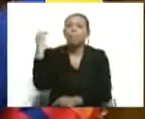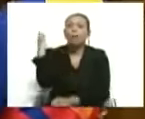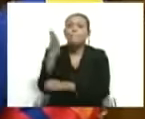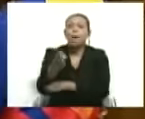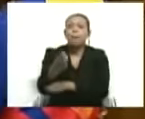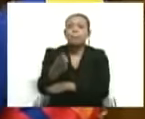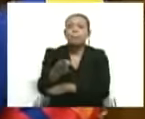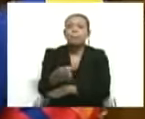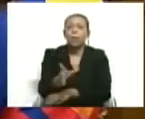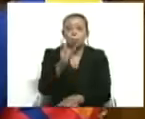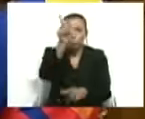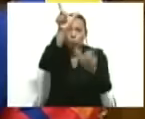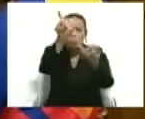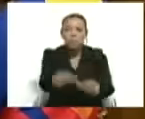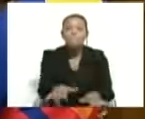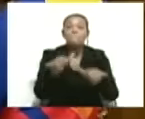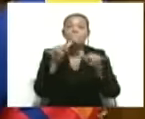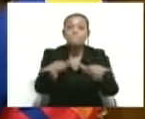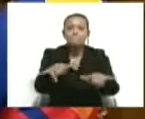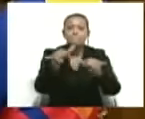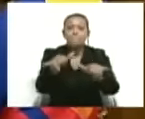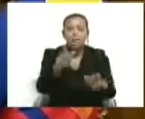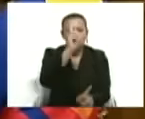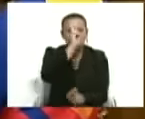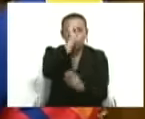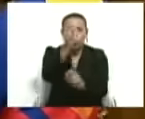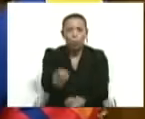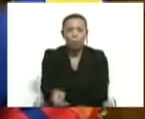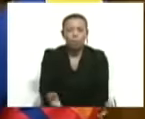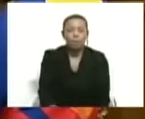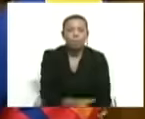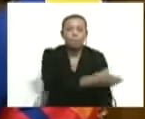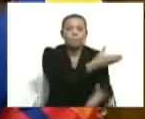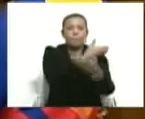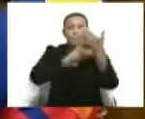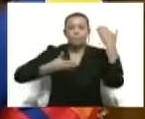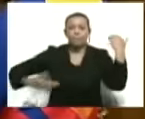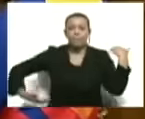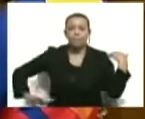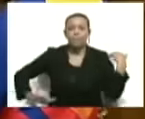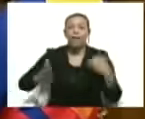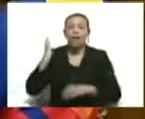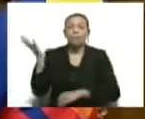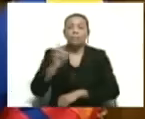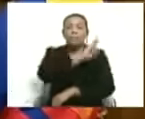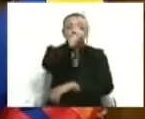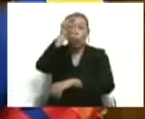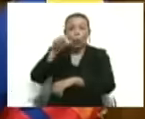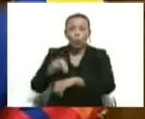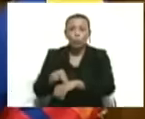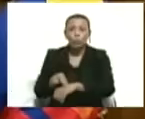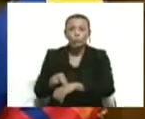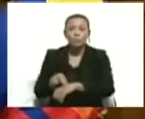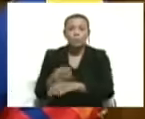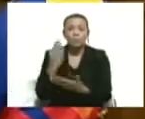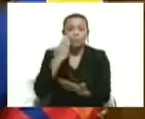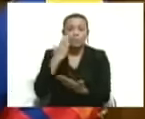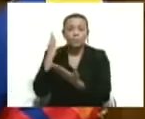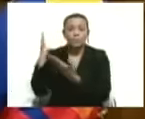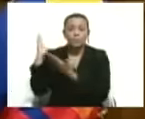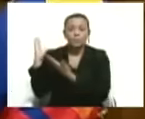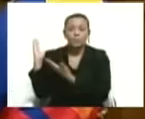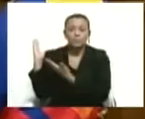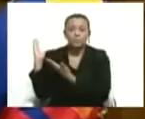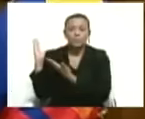demanden. Que usted, queda usted investido como el presidente de la Asamblea Nacional de la República Bolivariana